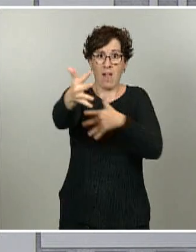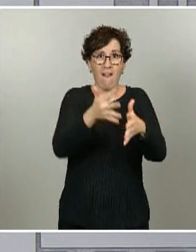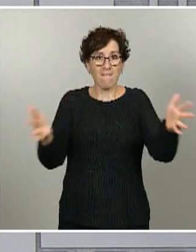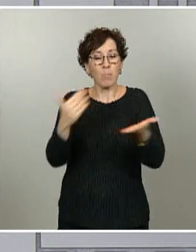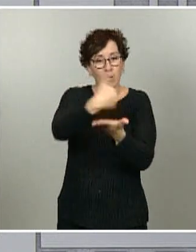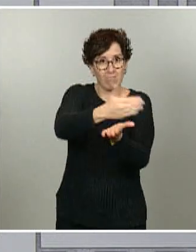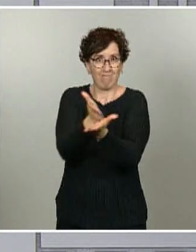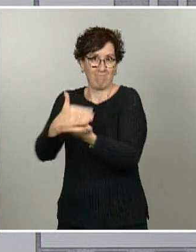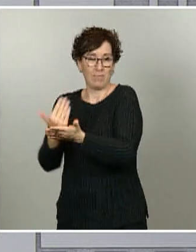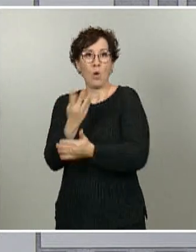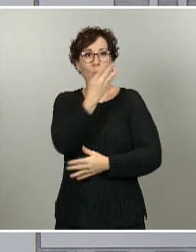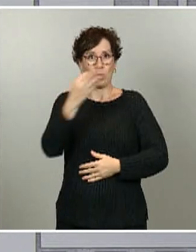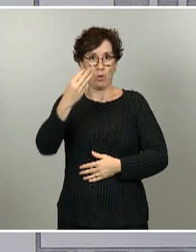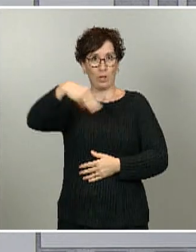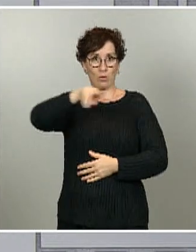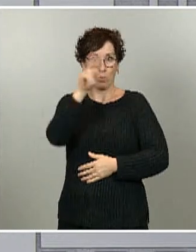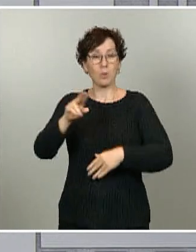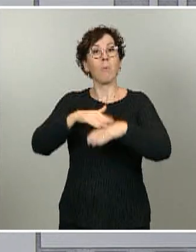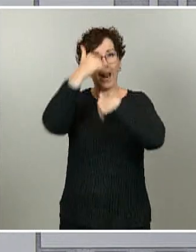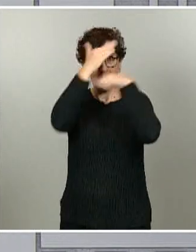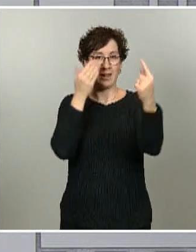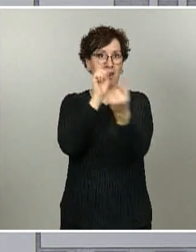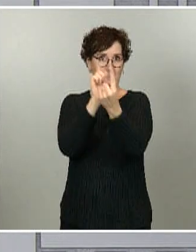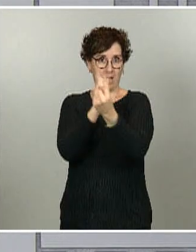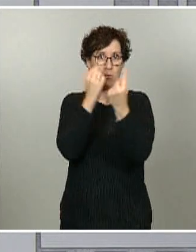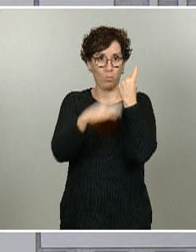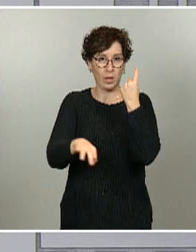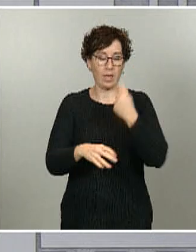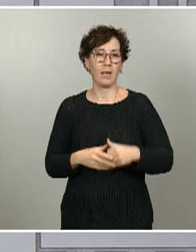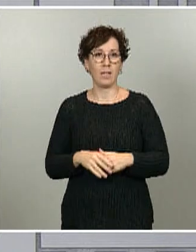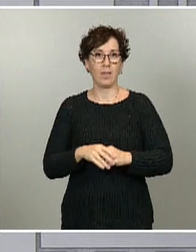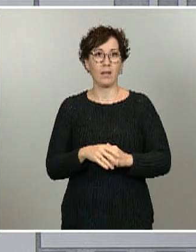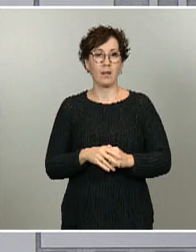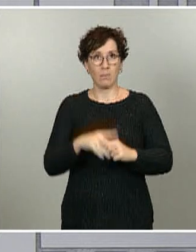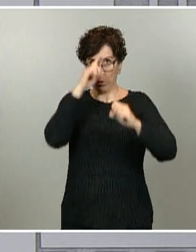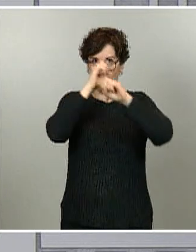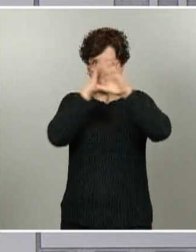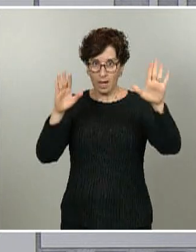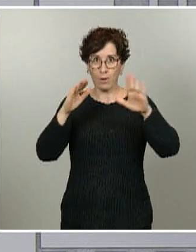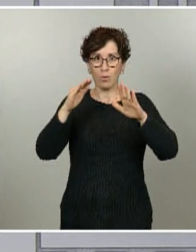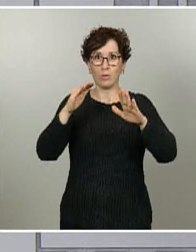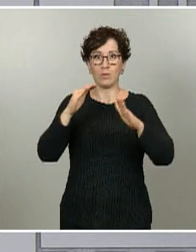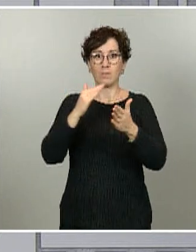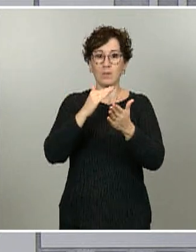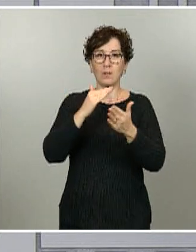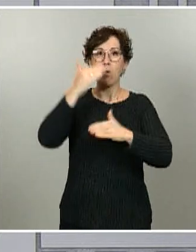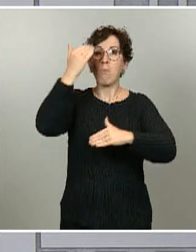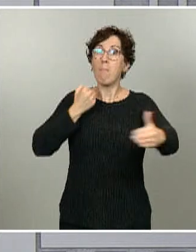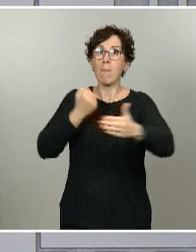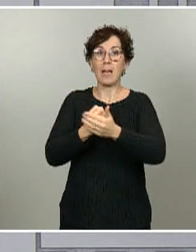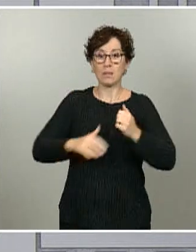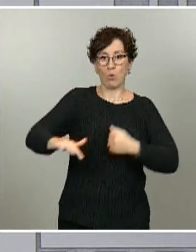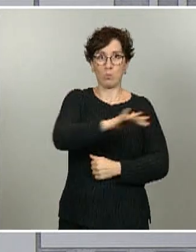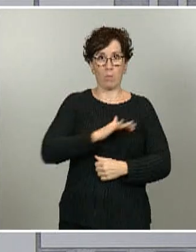podrán también atender a la ciudadanía, si así lo desean, con esta limitación, con una delimitación de espacio de 400 metros cuadrados, y se